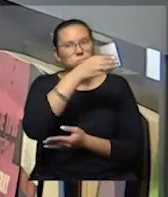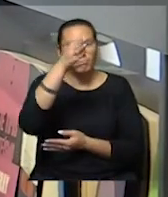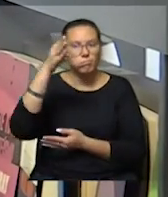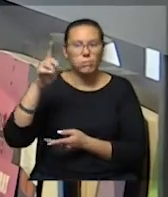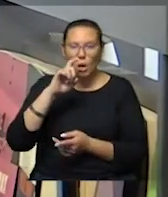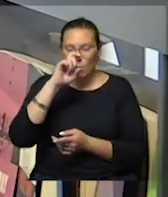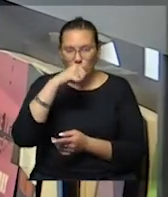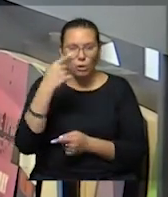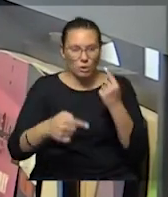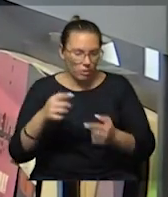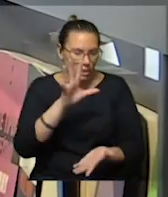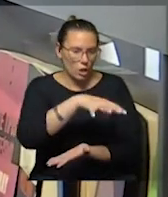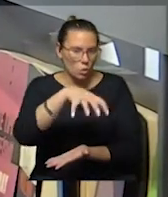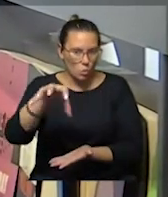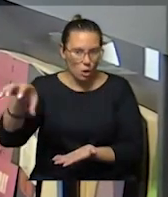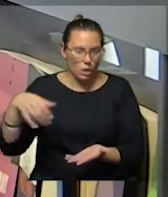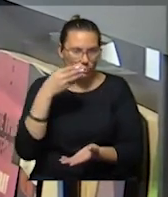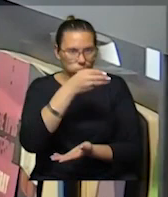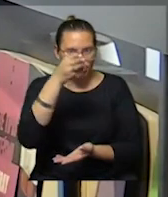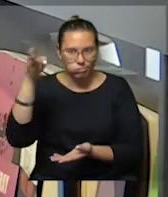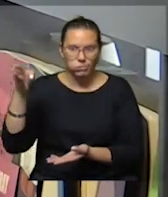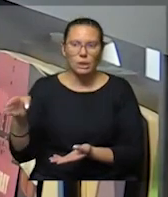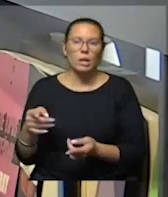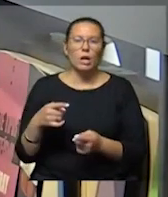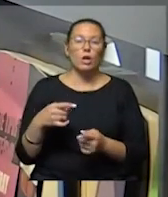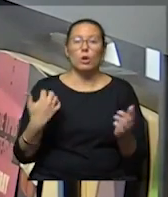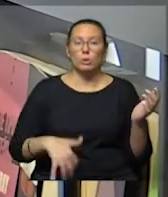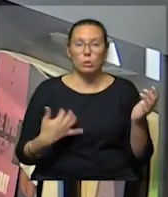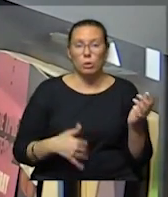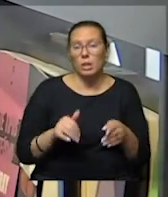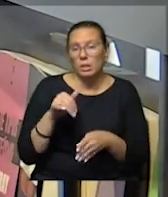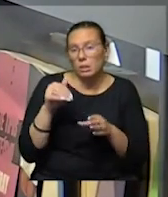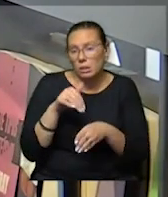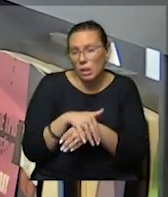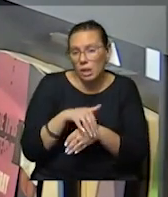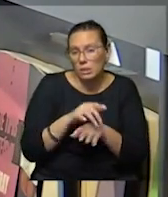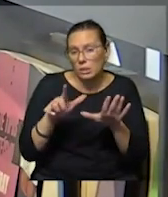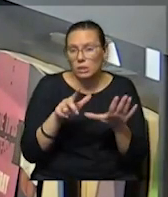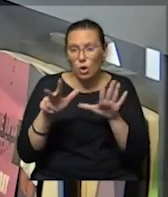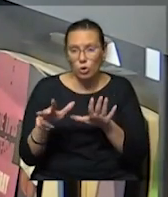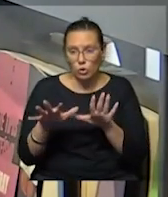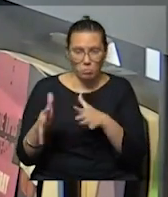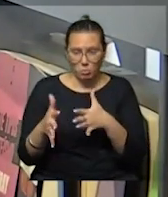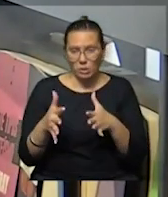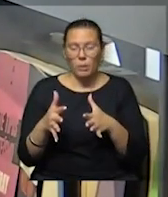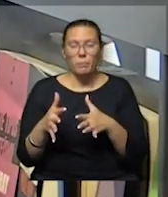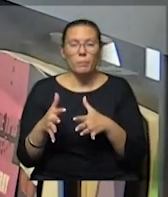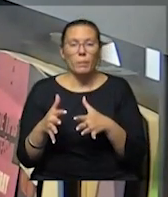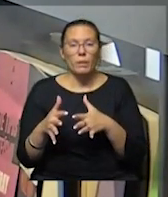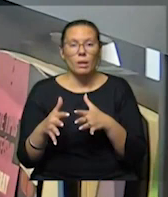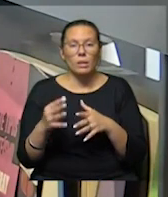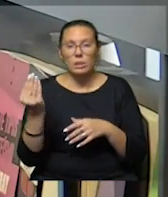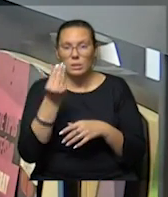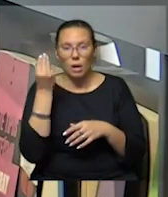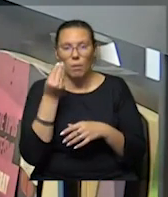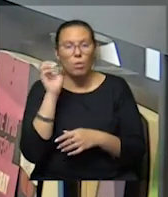Montevideo distintas locaciones así que bueno los los toques son al atardecer sobre las siete ocho de la noche y en el caso del sábado